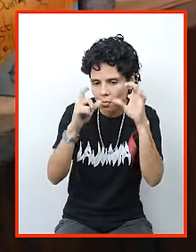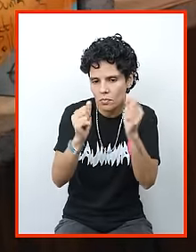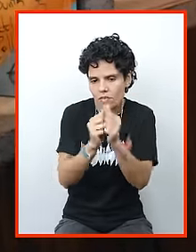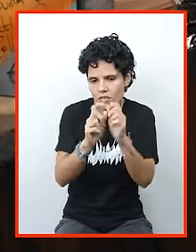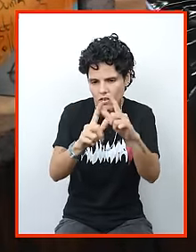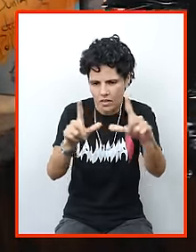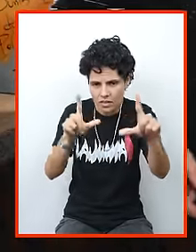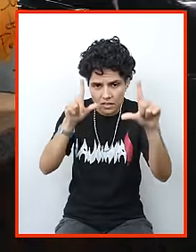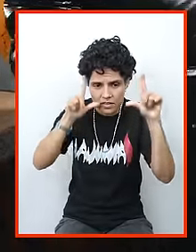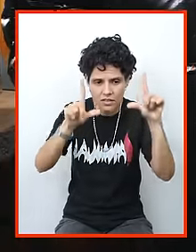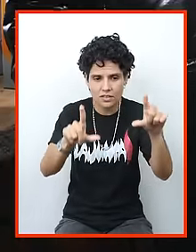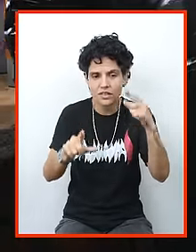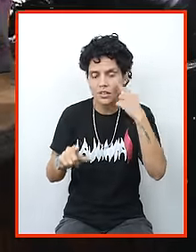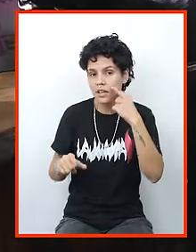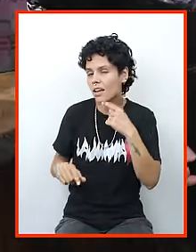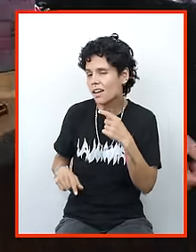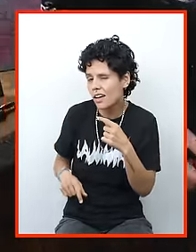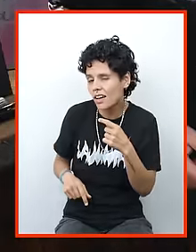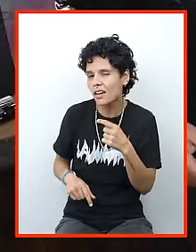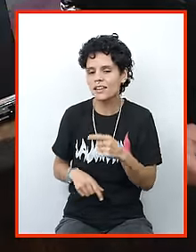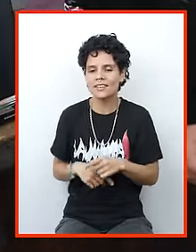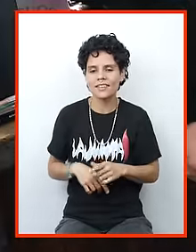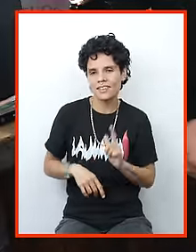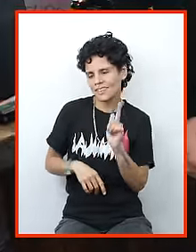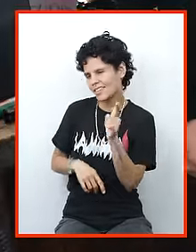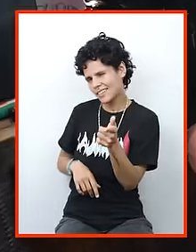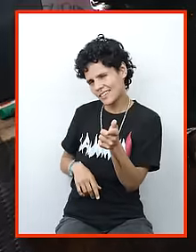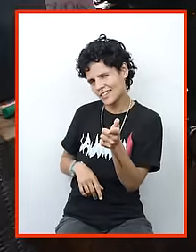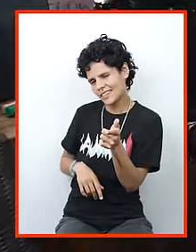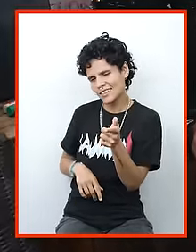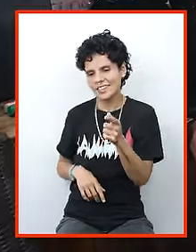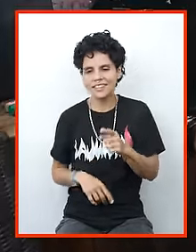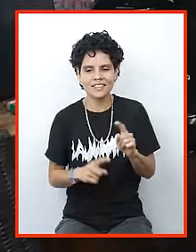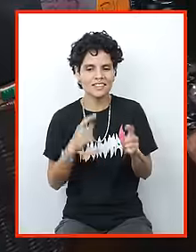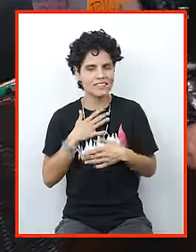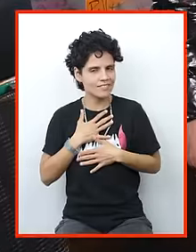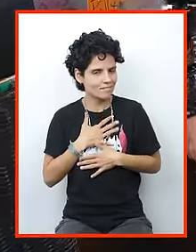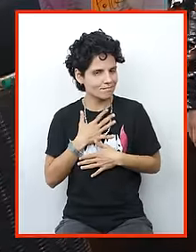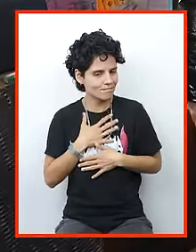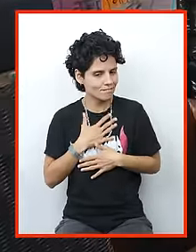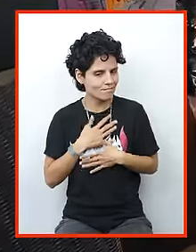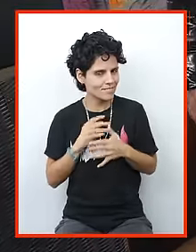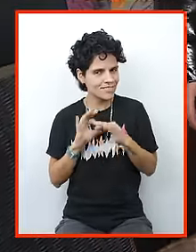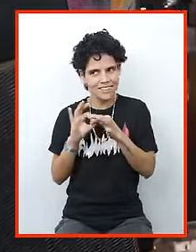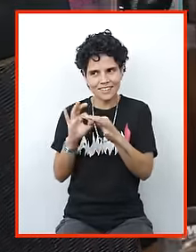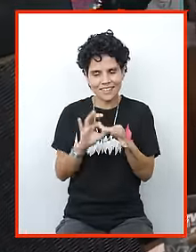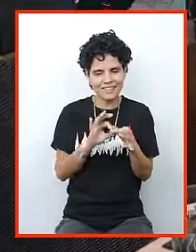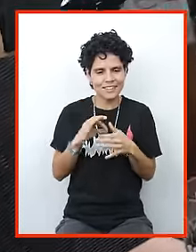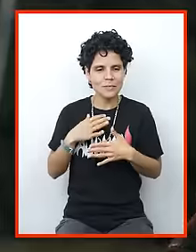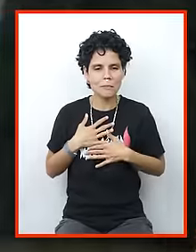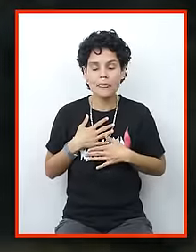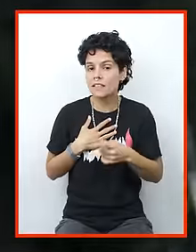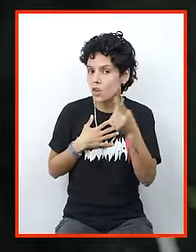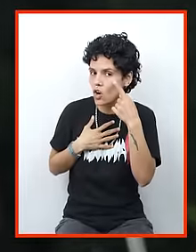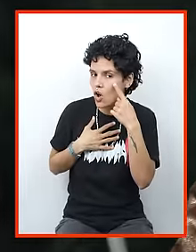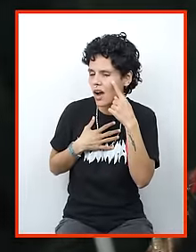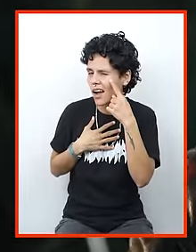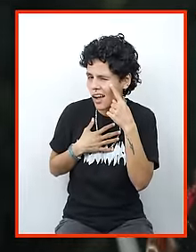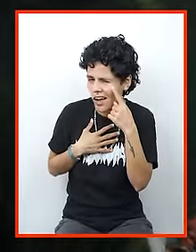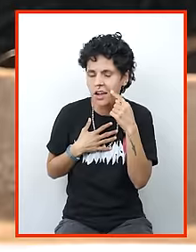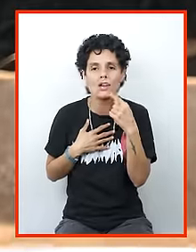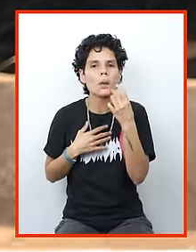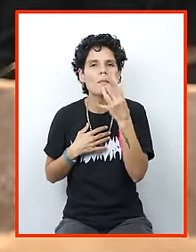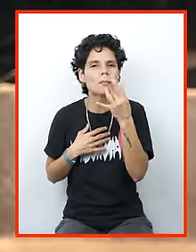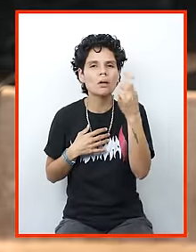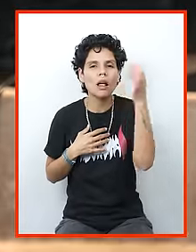ojo. Está haciendo así, que es Lil Chayanne. Cortecitos, gracias. Muy regalón, ¿no? Sí, pues. Es el. Está haciéndote con el